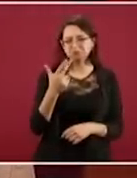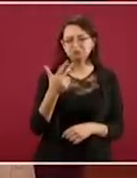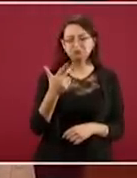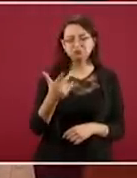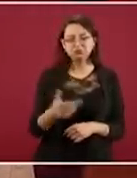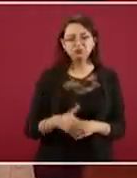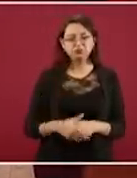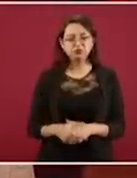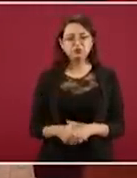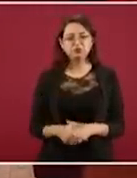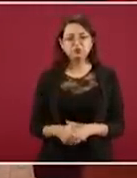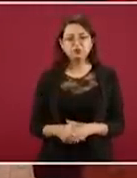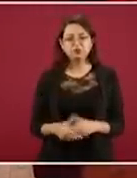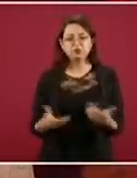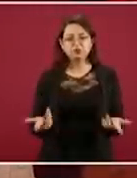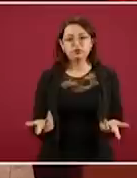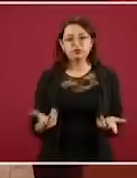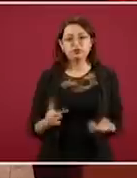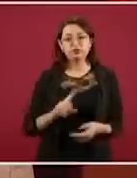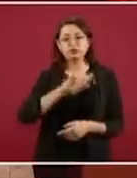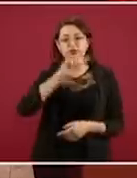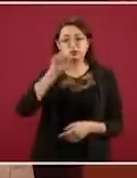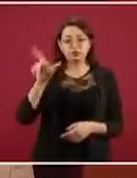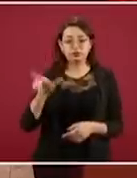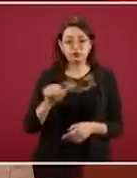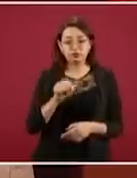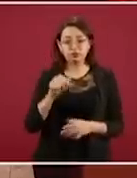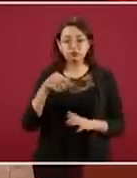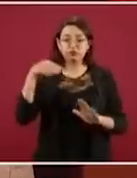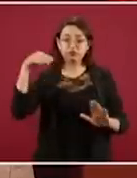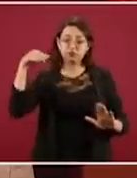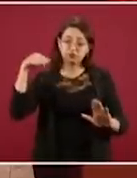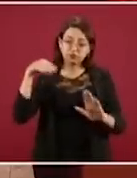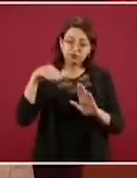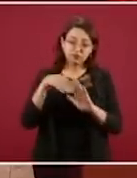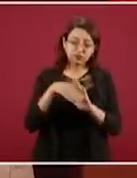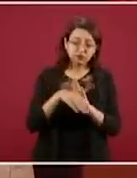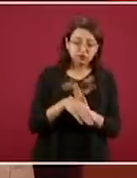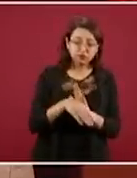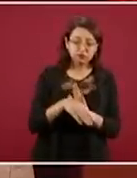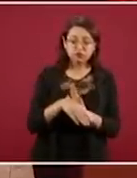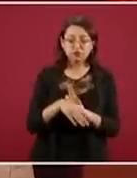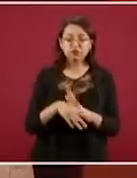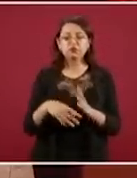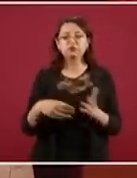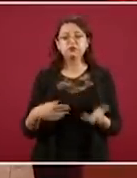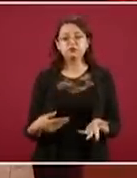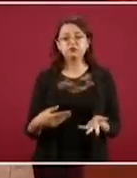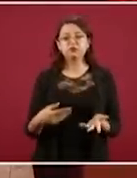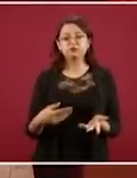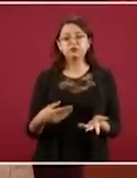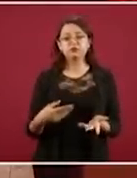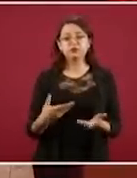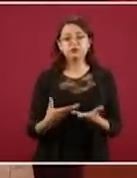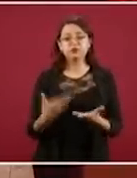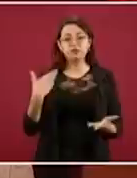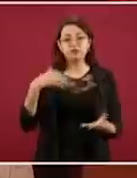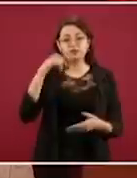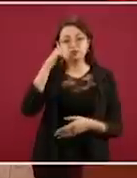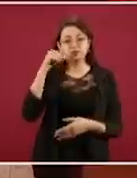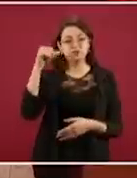y esta es la caída a la que se mencionó, a la que se hizo mención